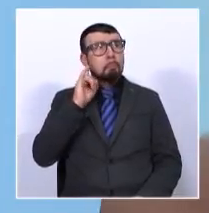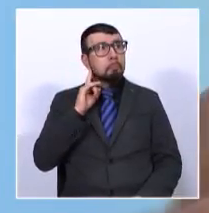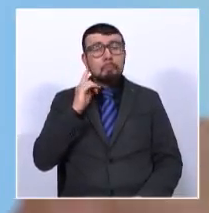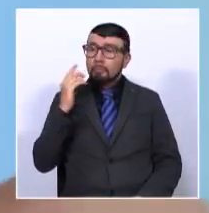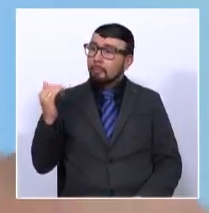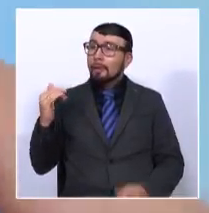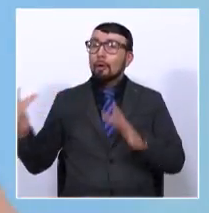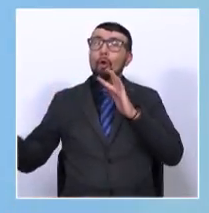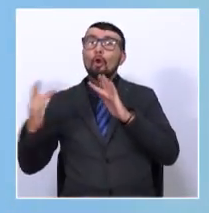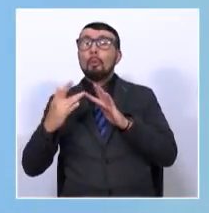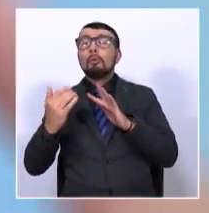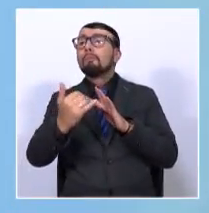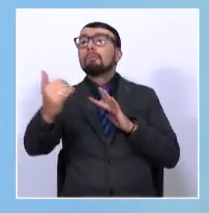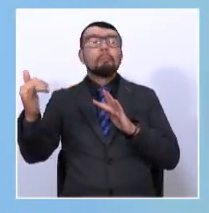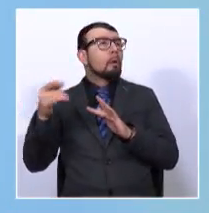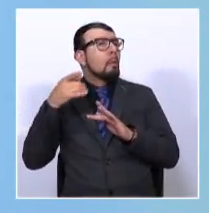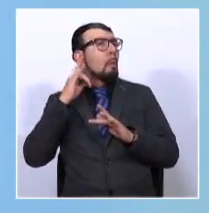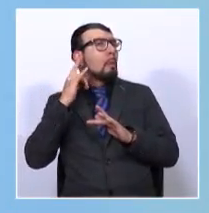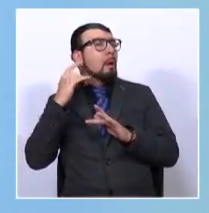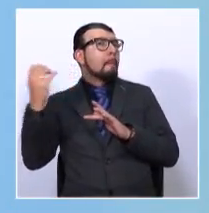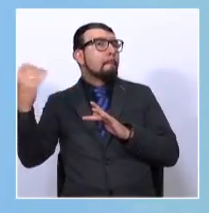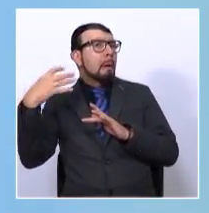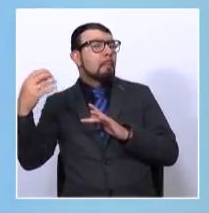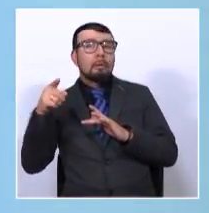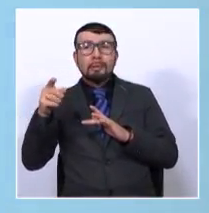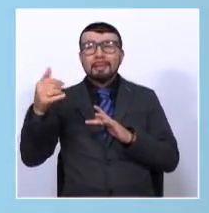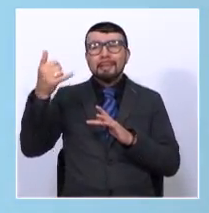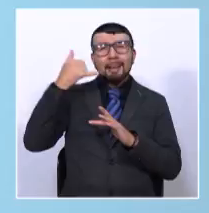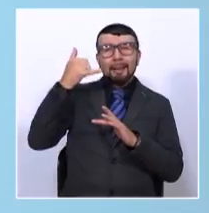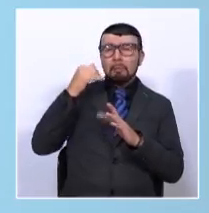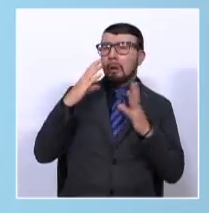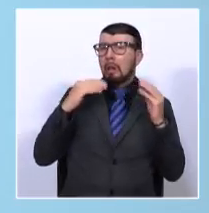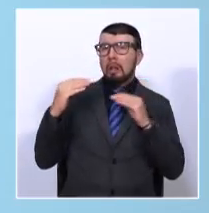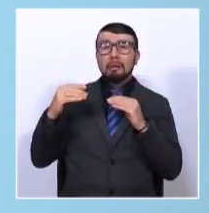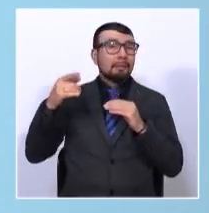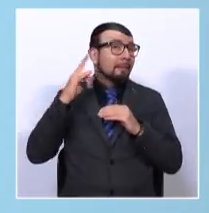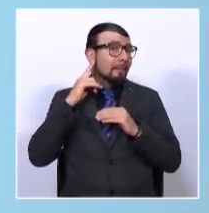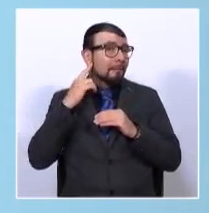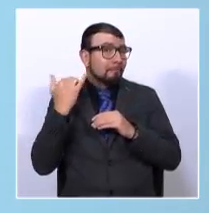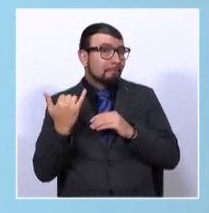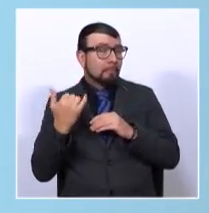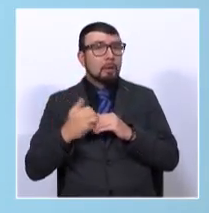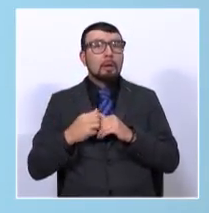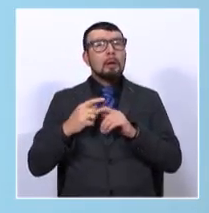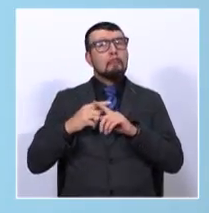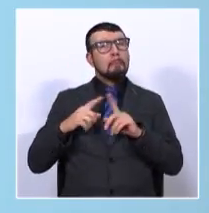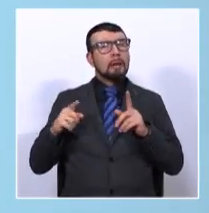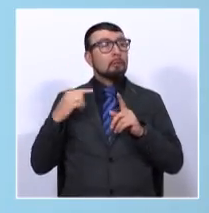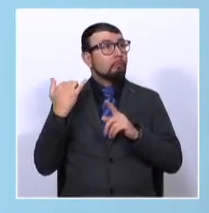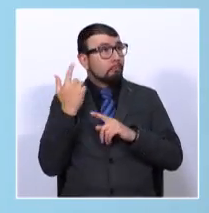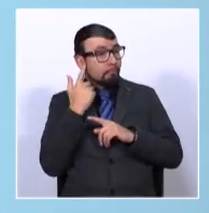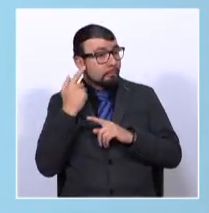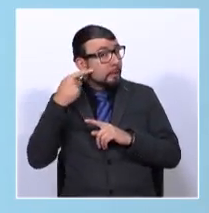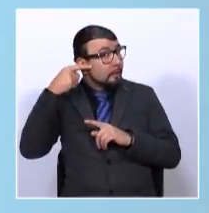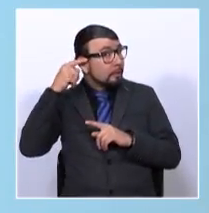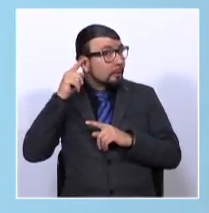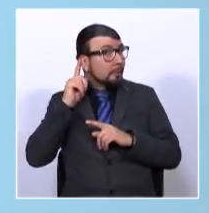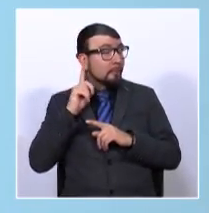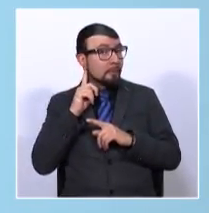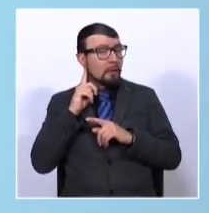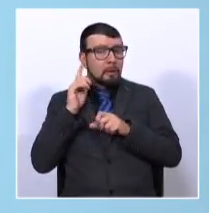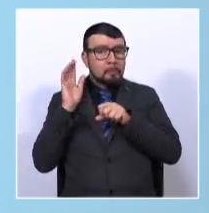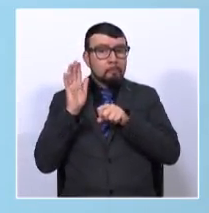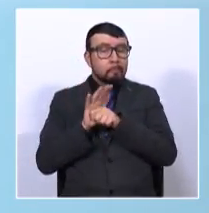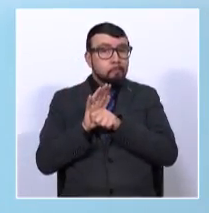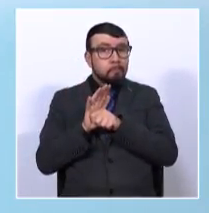me comunico con todos y recibo sus llamadas y demás. Pero este tapón, o esto que tengo acá, puede